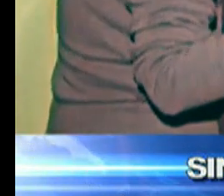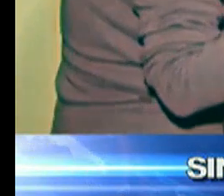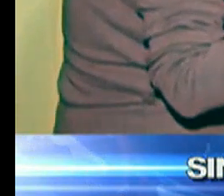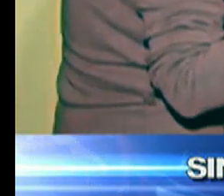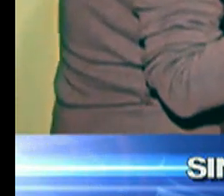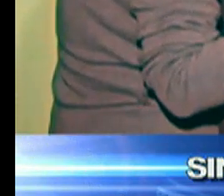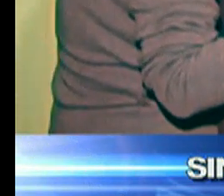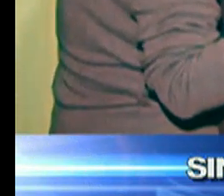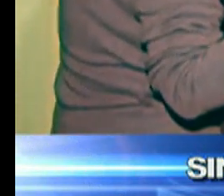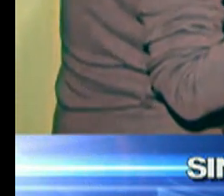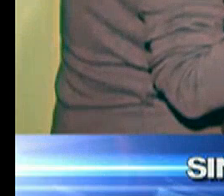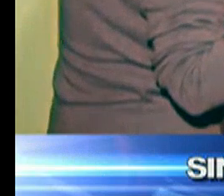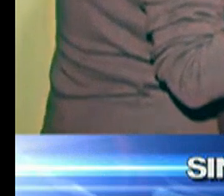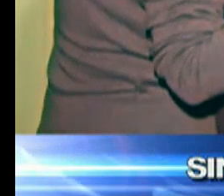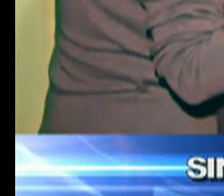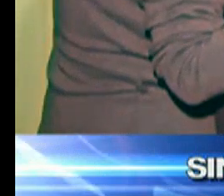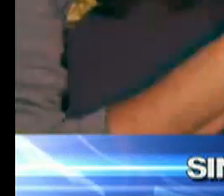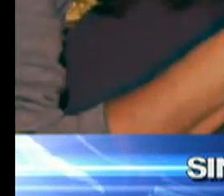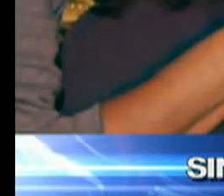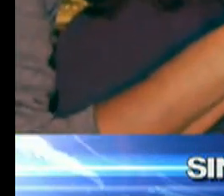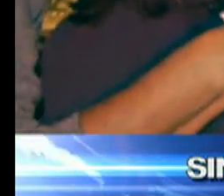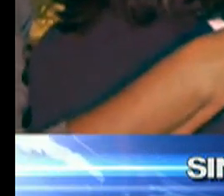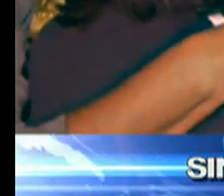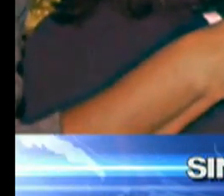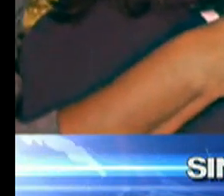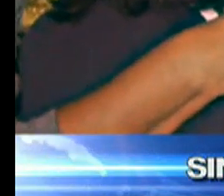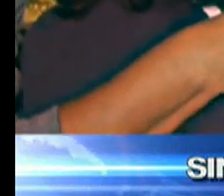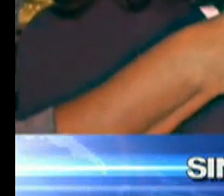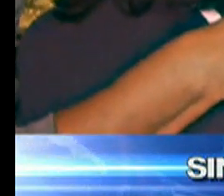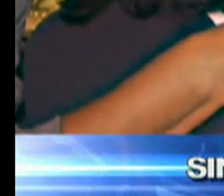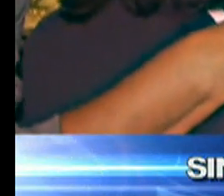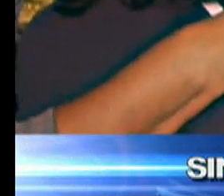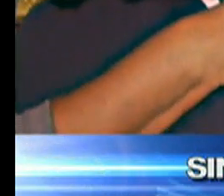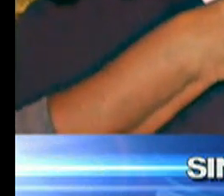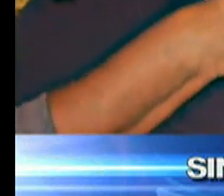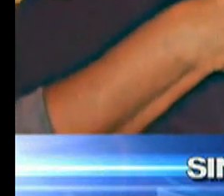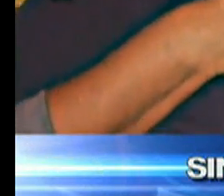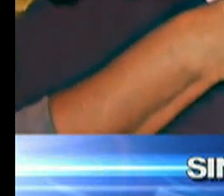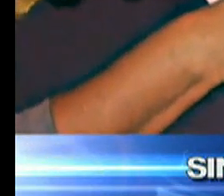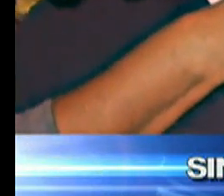el pasado miércoles. Conozca detalles de este drama.